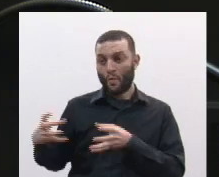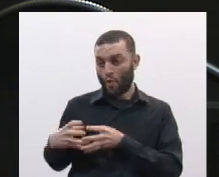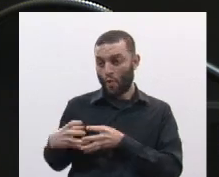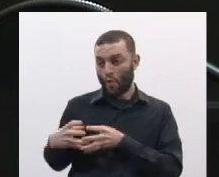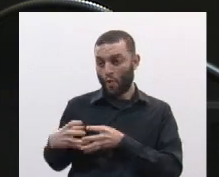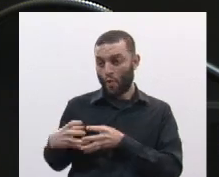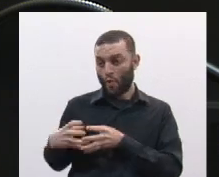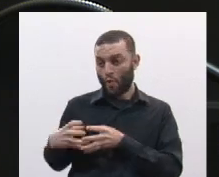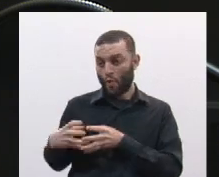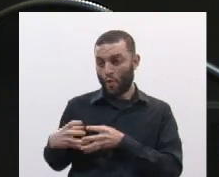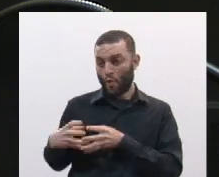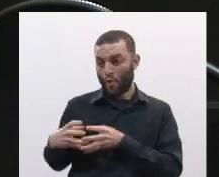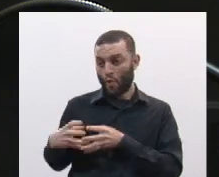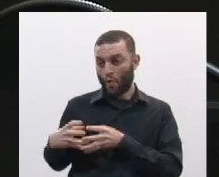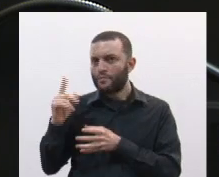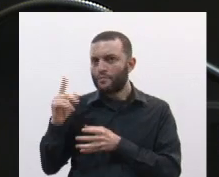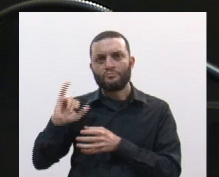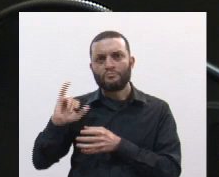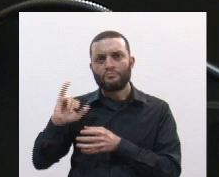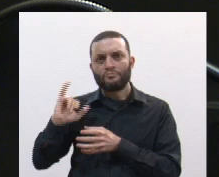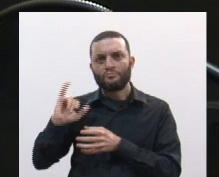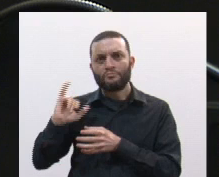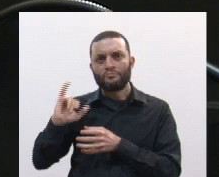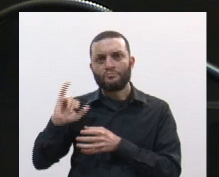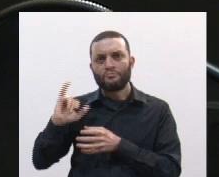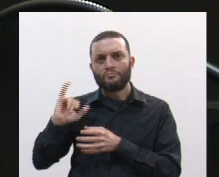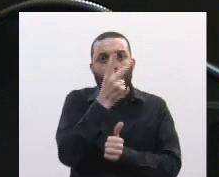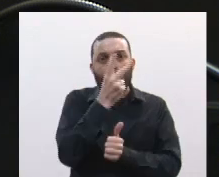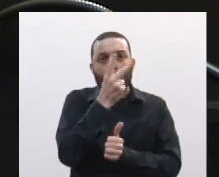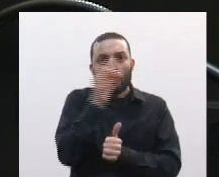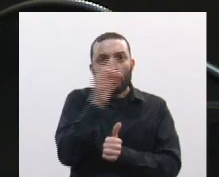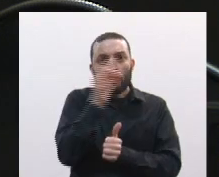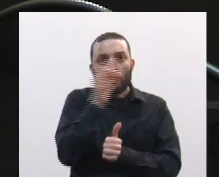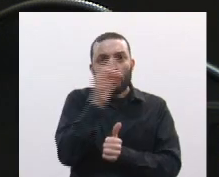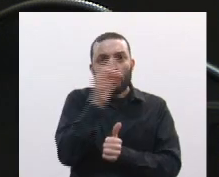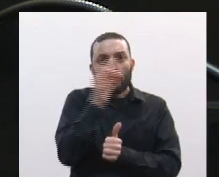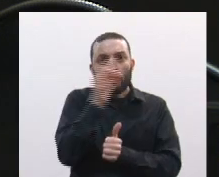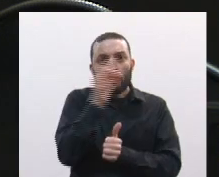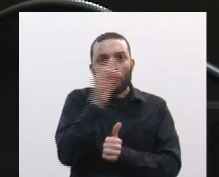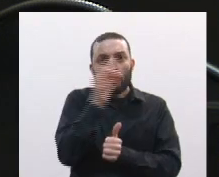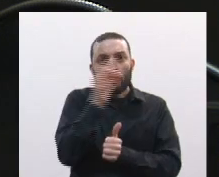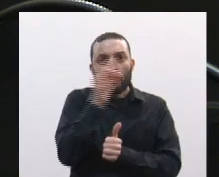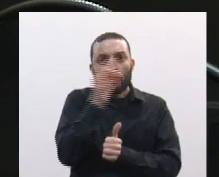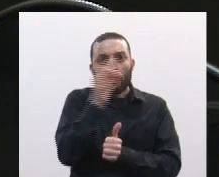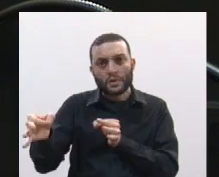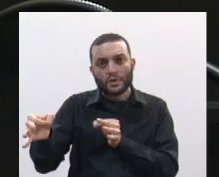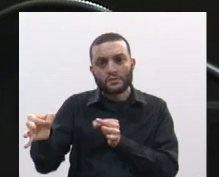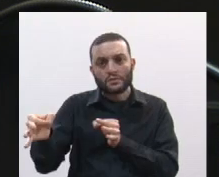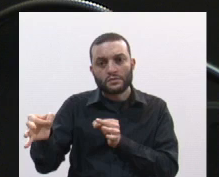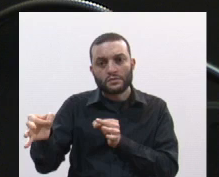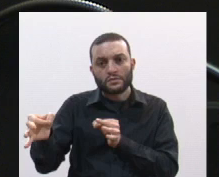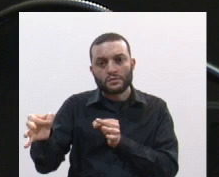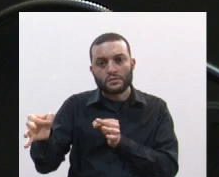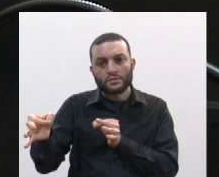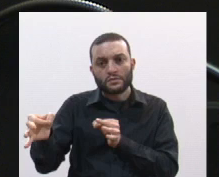la Victoria. Bueno, él como militante me acompañó, hicimos más de 200 kilómetros, se quedó, si volviera a Río Gallegos, se quedó